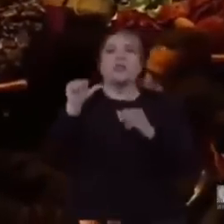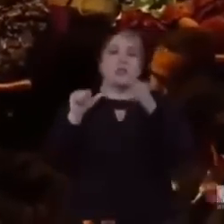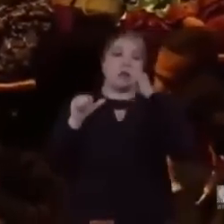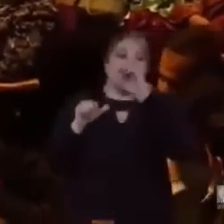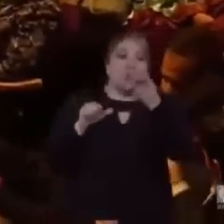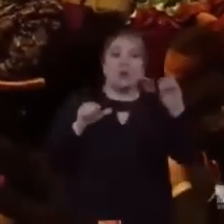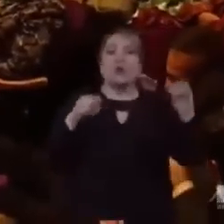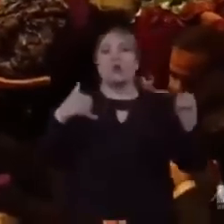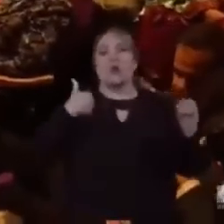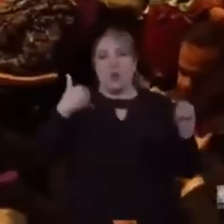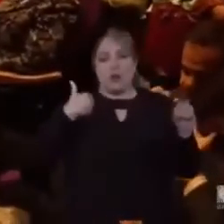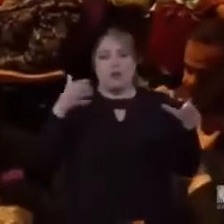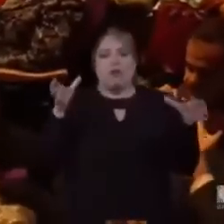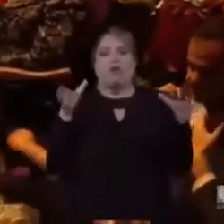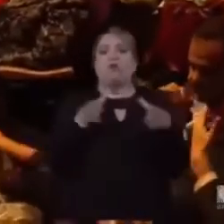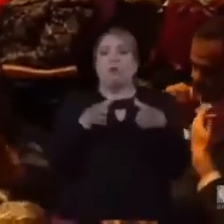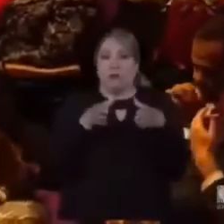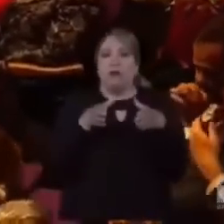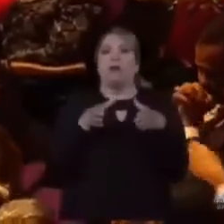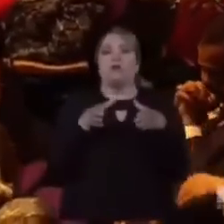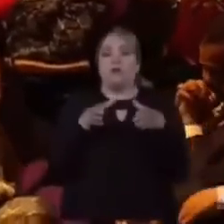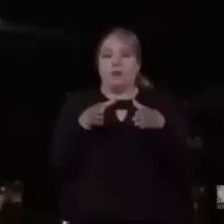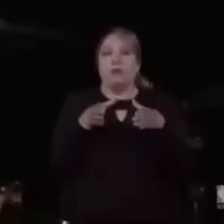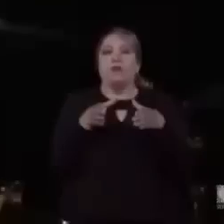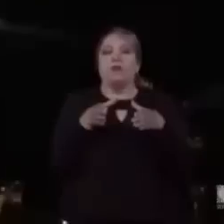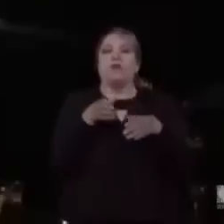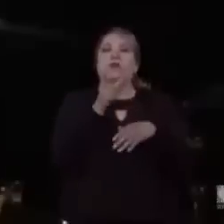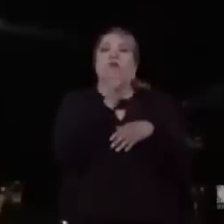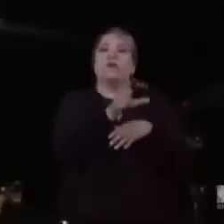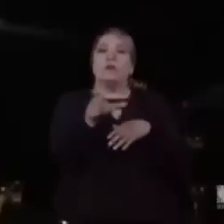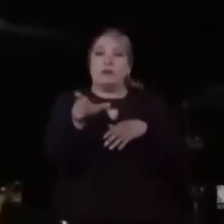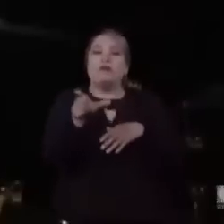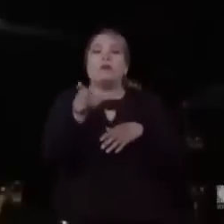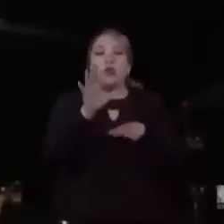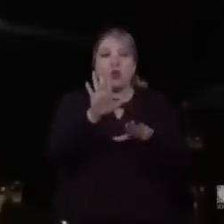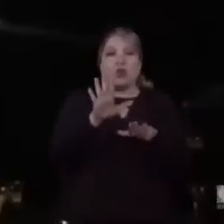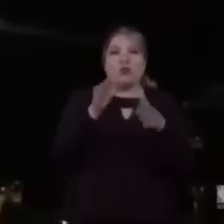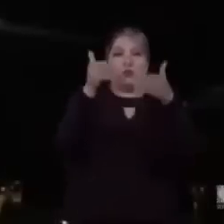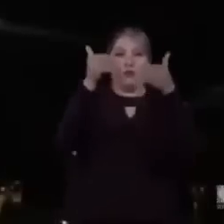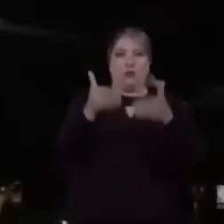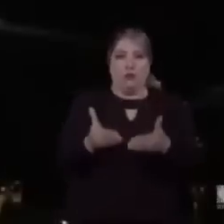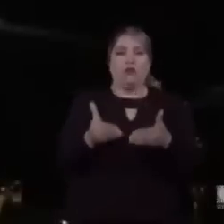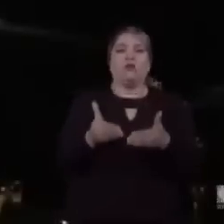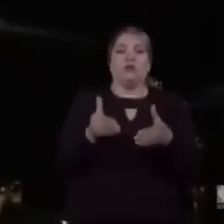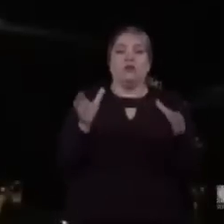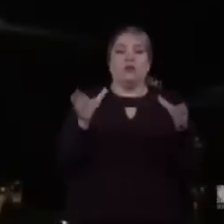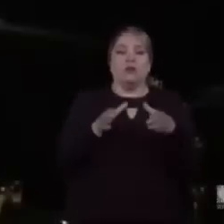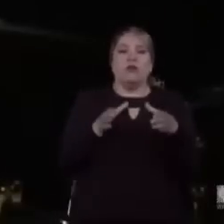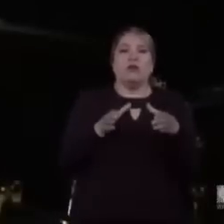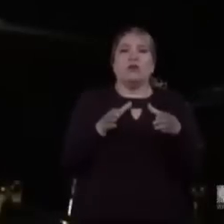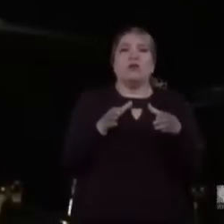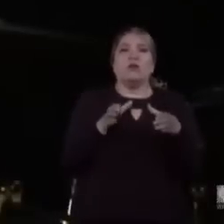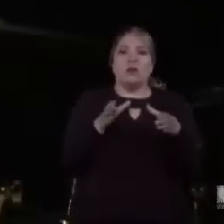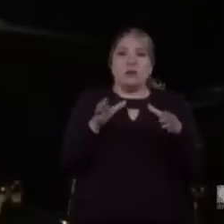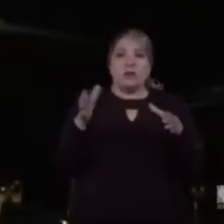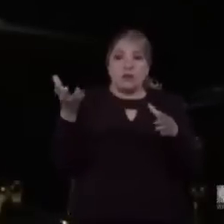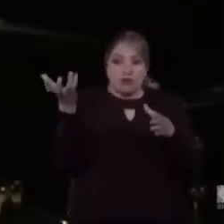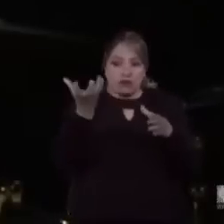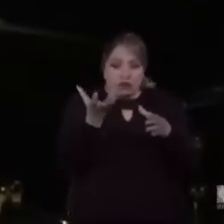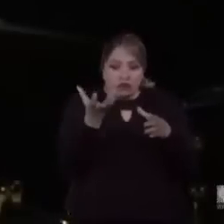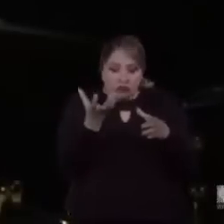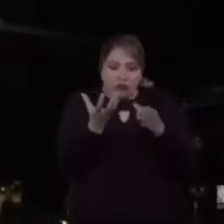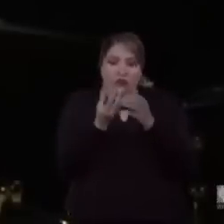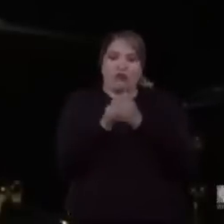niñas y niños, adolescentes y jóvenes, personas en situación de discapacidad, para incluirnos